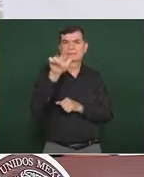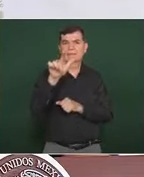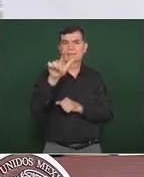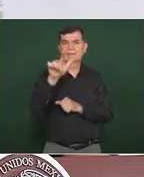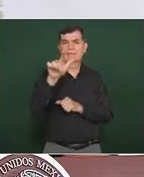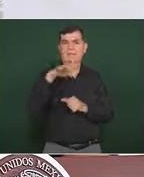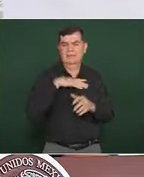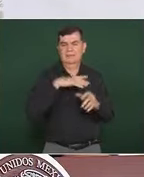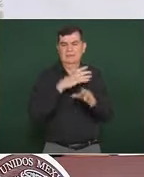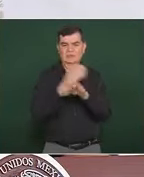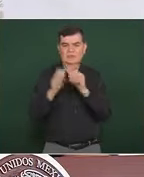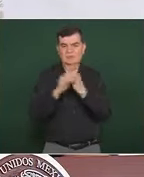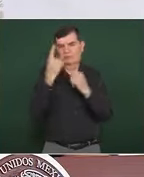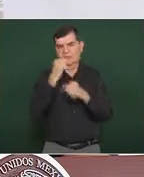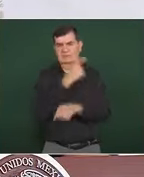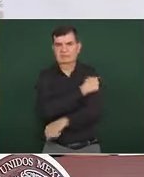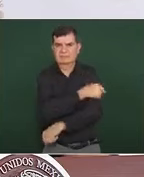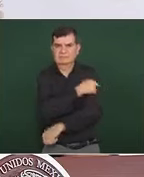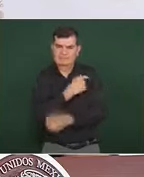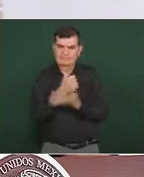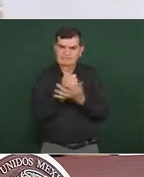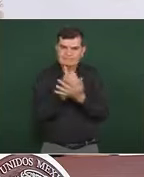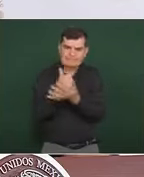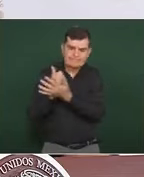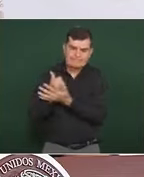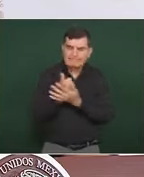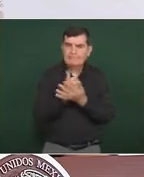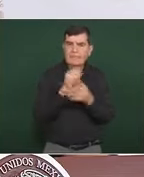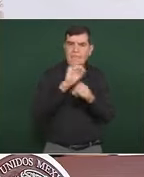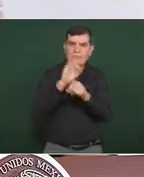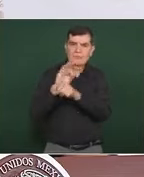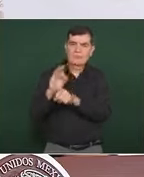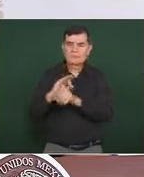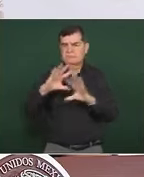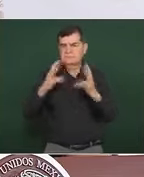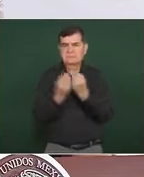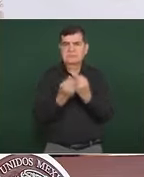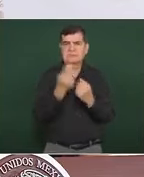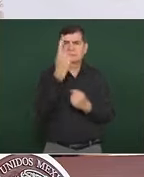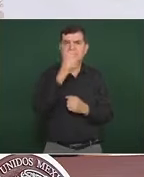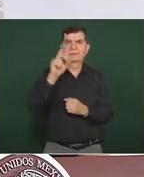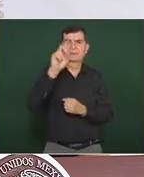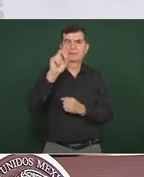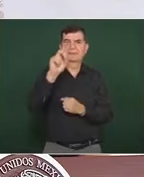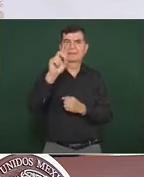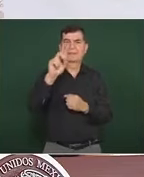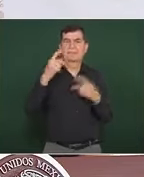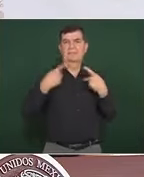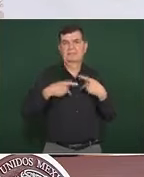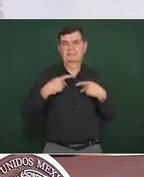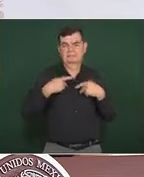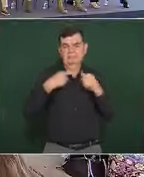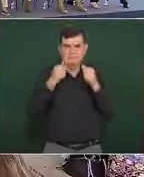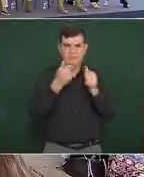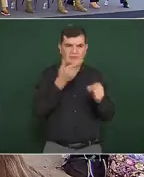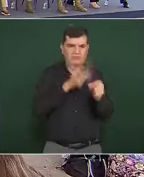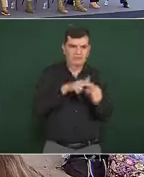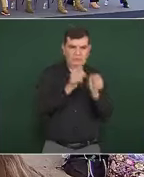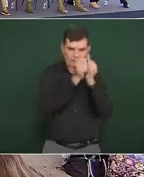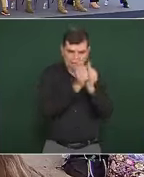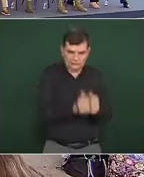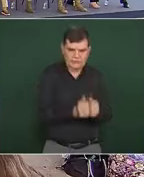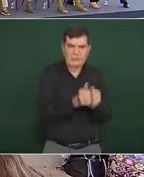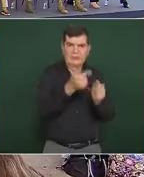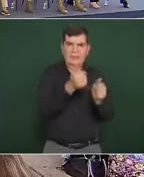284.647 acciones de enfermería. Nos permite un promedio de 130 pacientes hospitalizados por